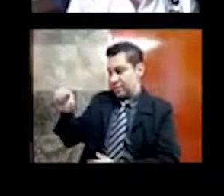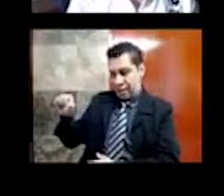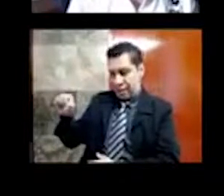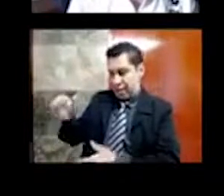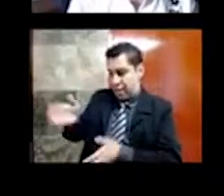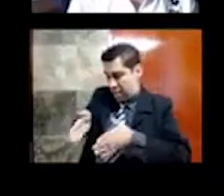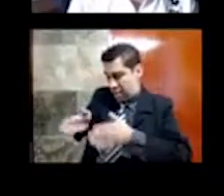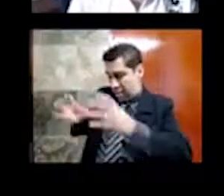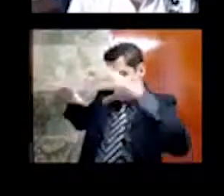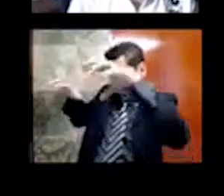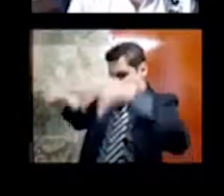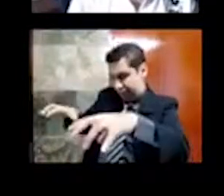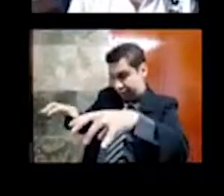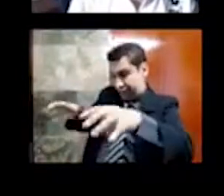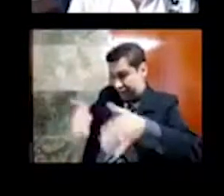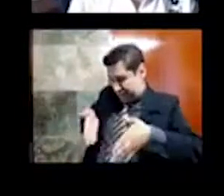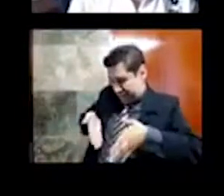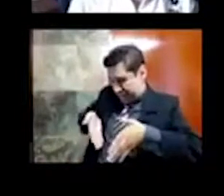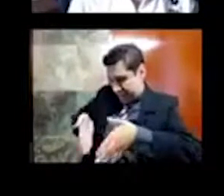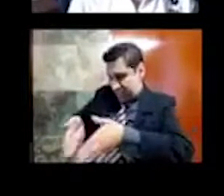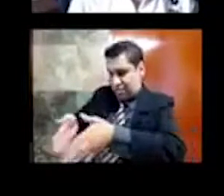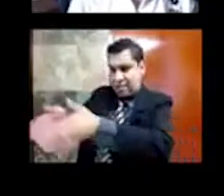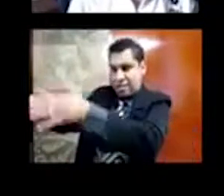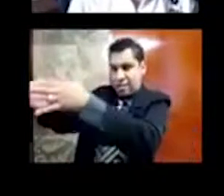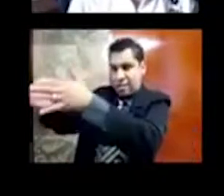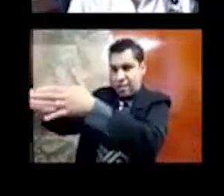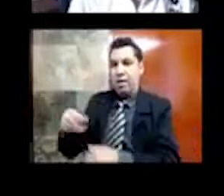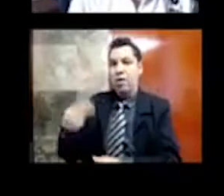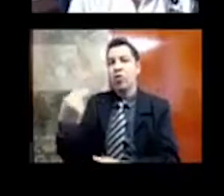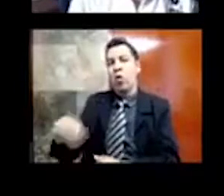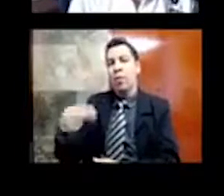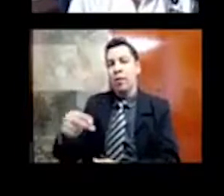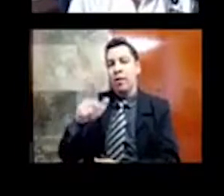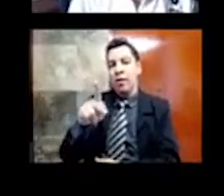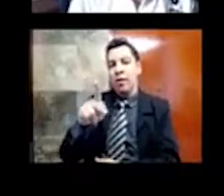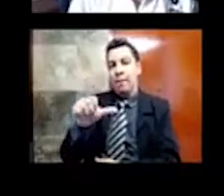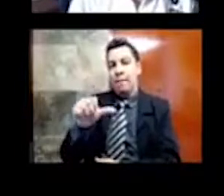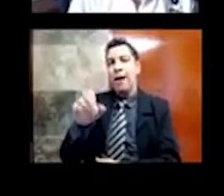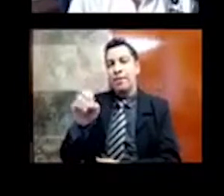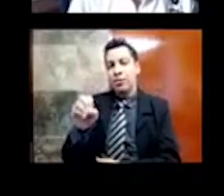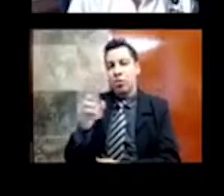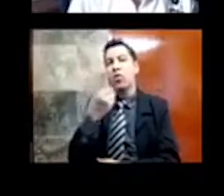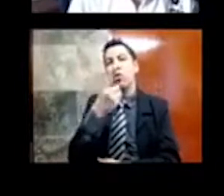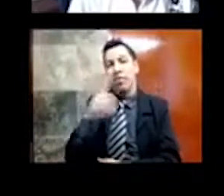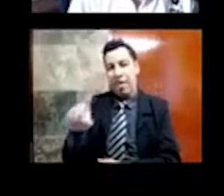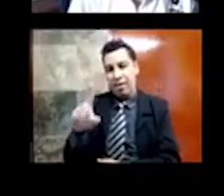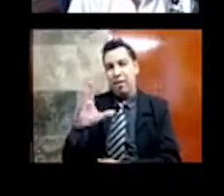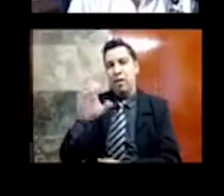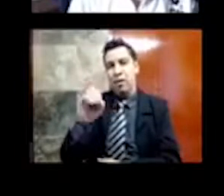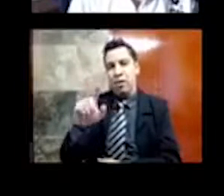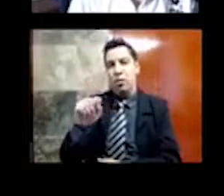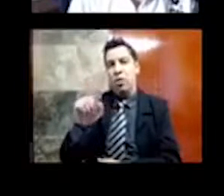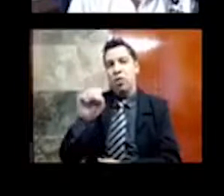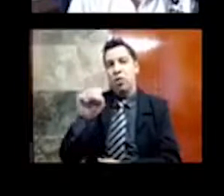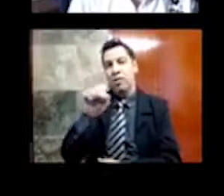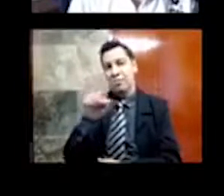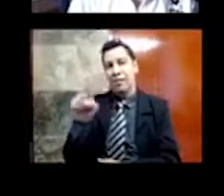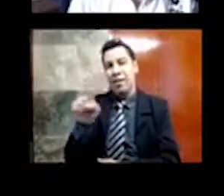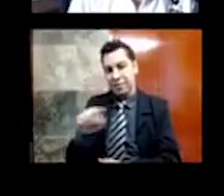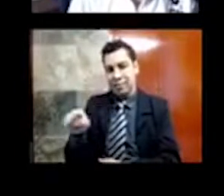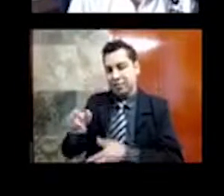de miles de hombres caminando por esas rutas y admirando la